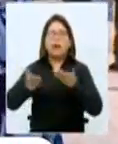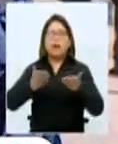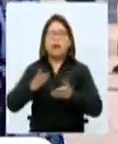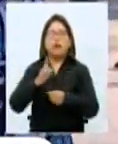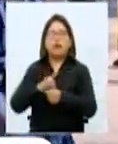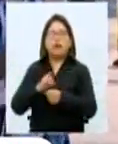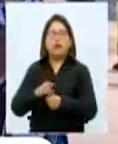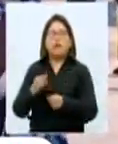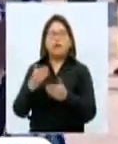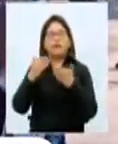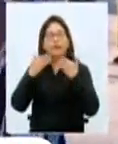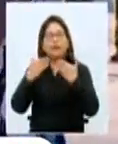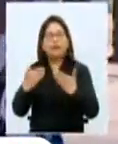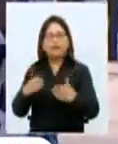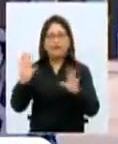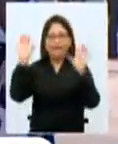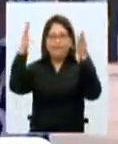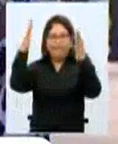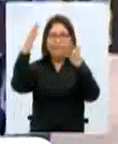Muchísimas gracias.